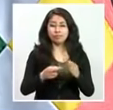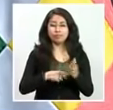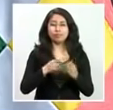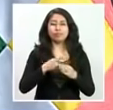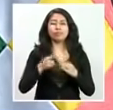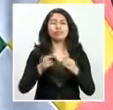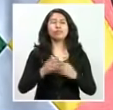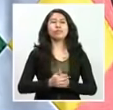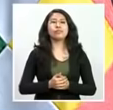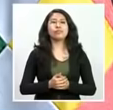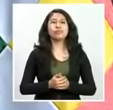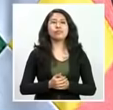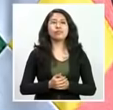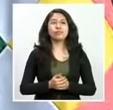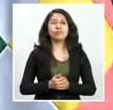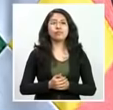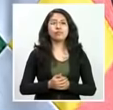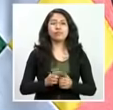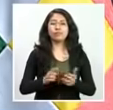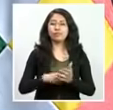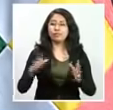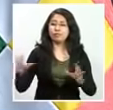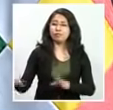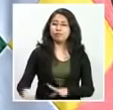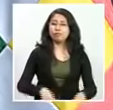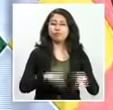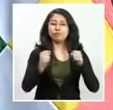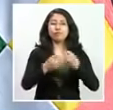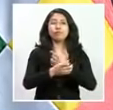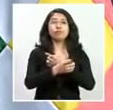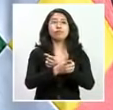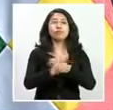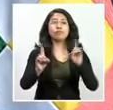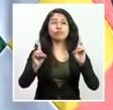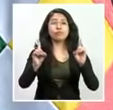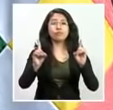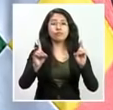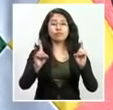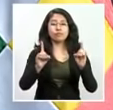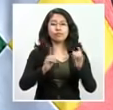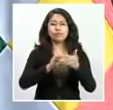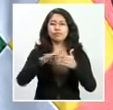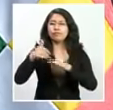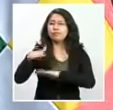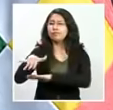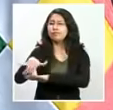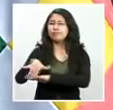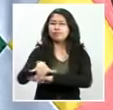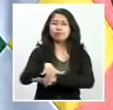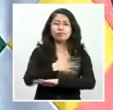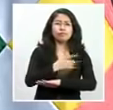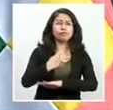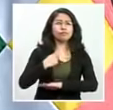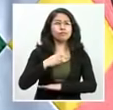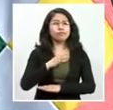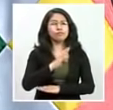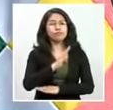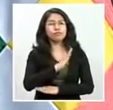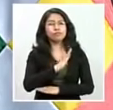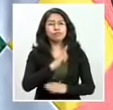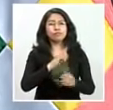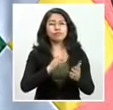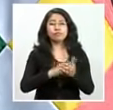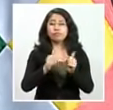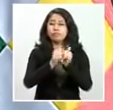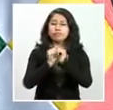Esto es resultado de la reconquista de la democracia que le hemos logrado nosotros en las calles, en los tribunales, con